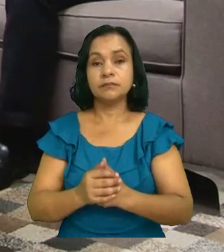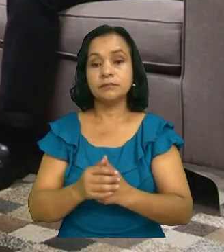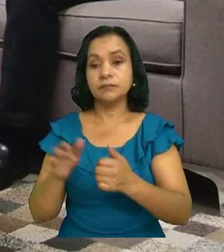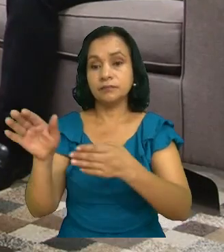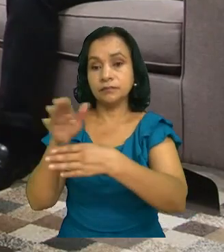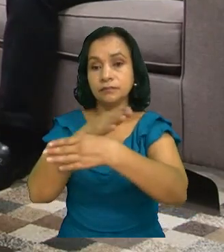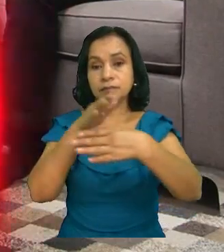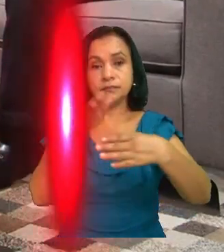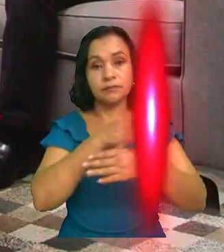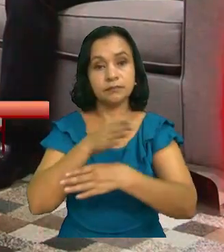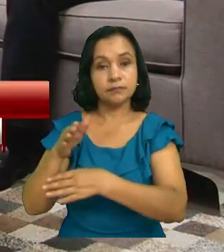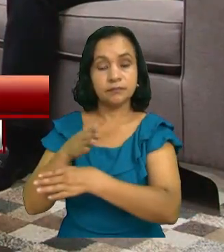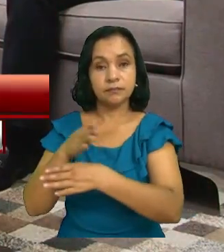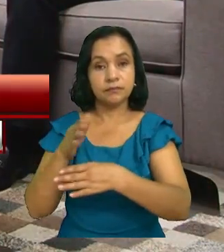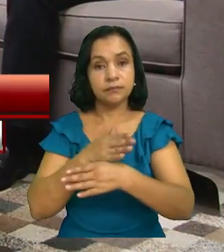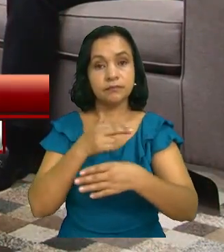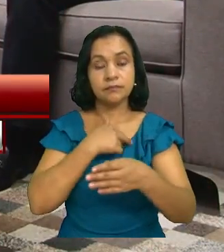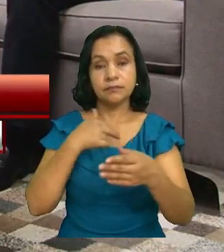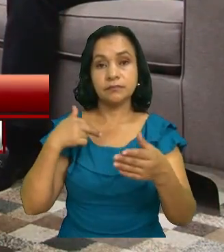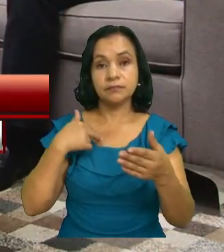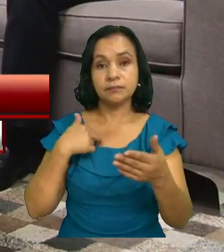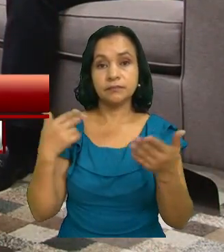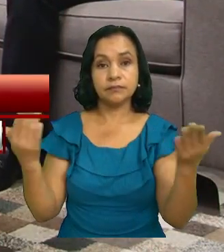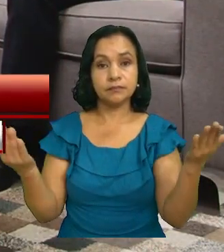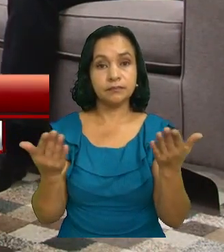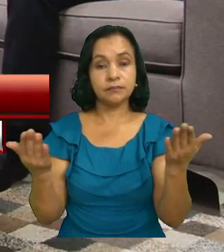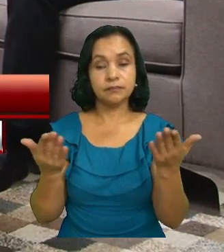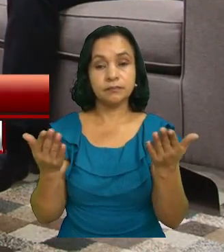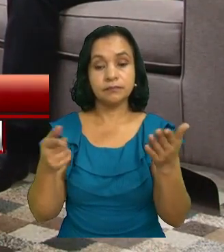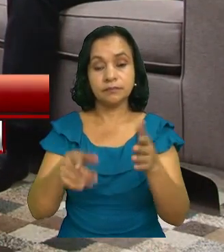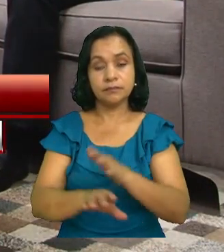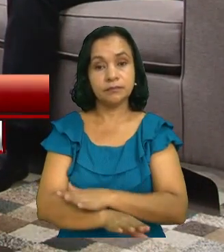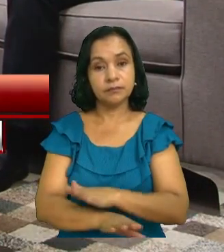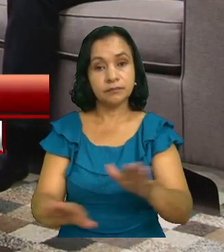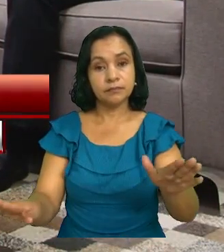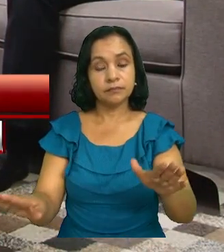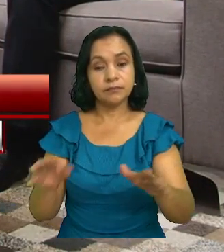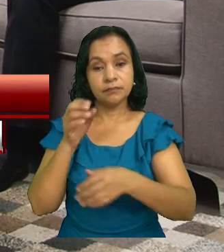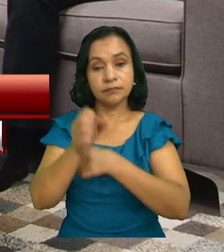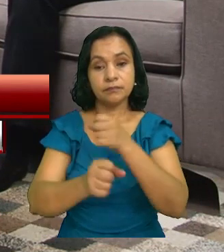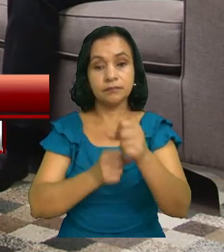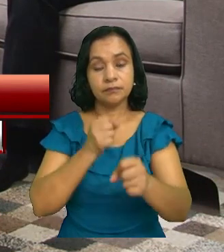otro va a culminarse en el año